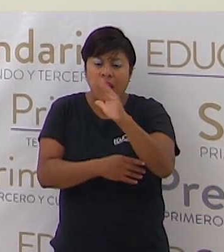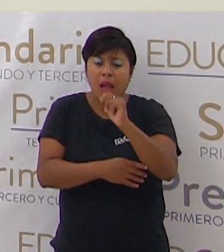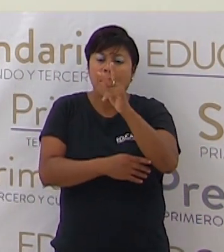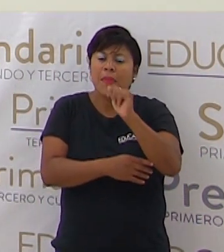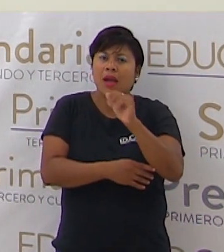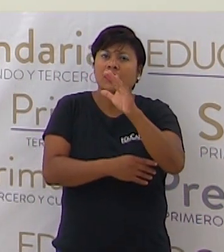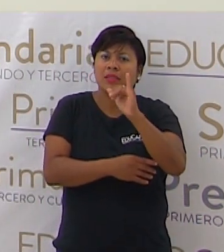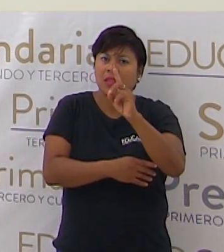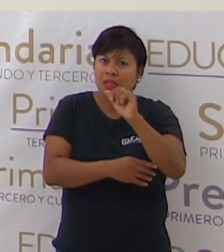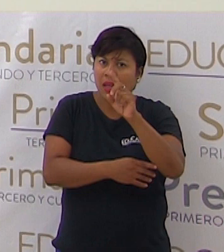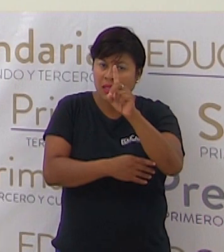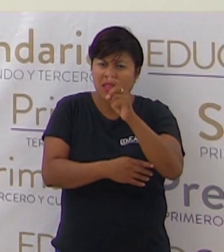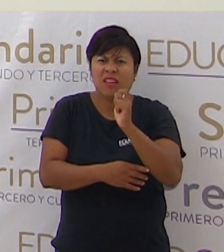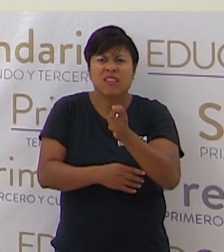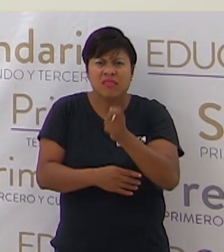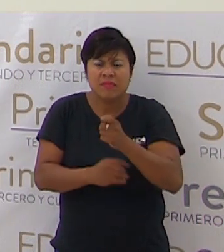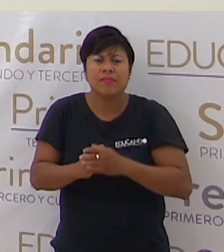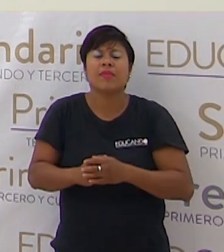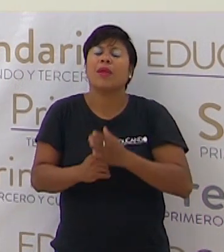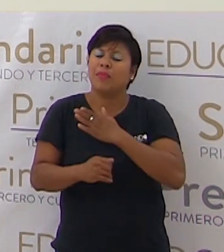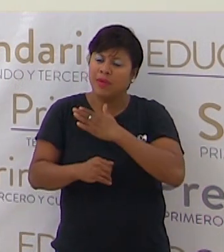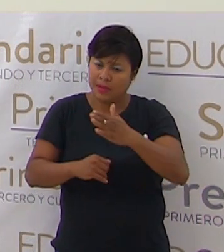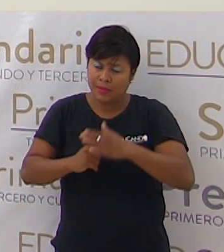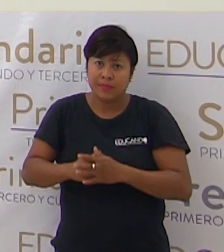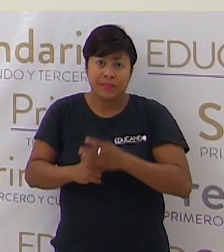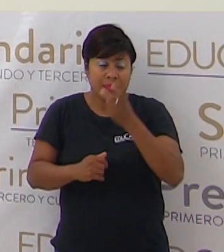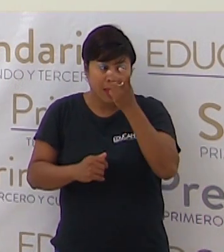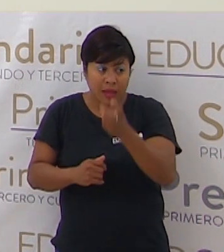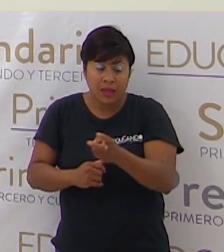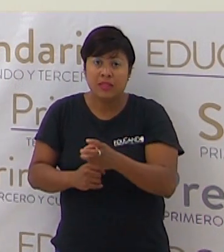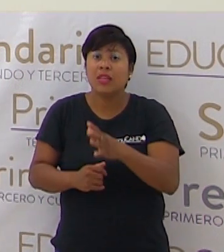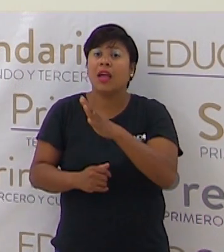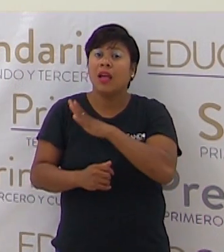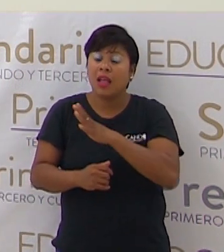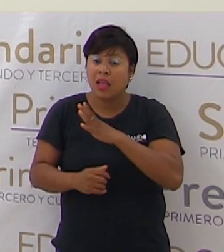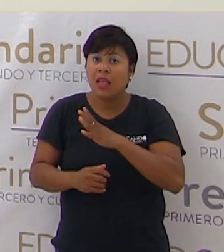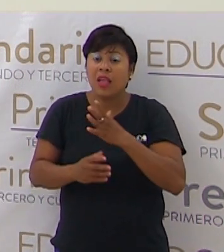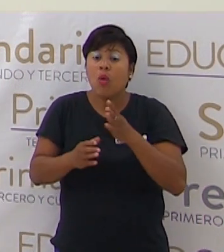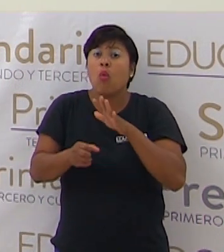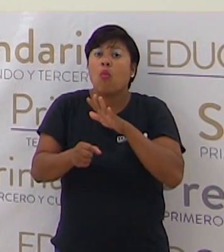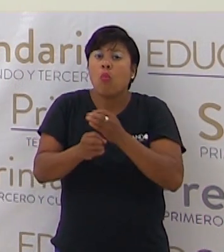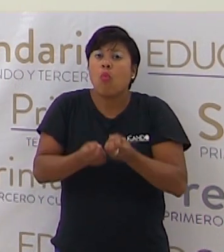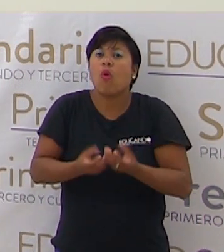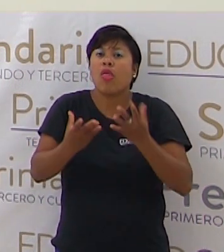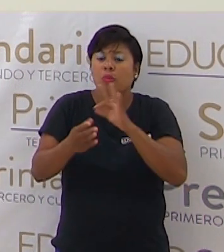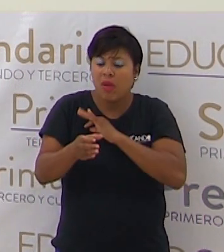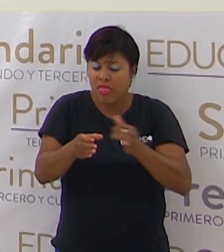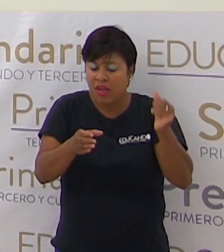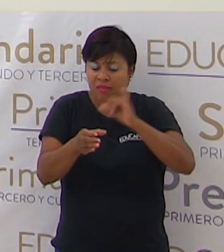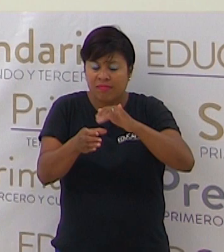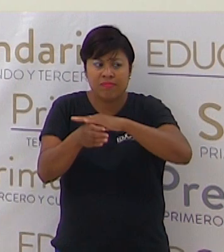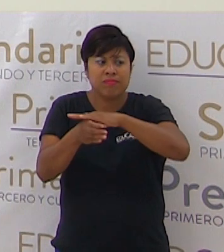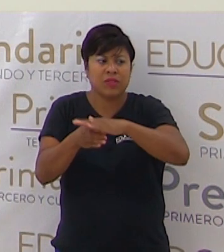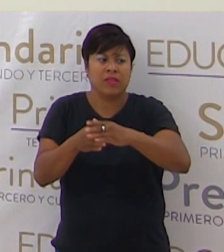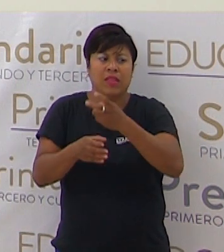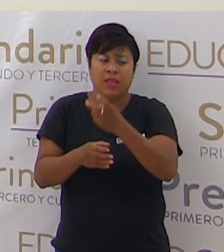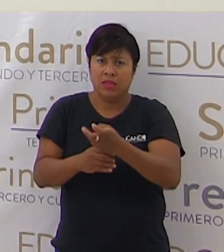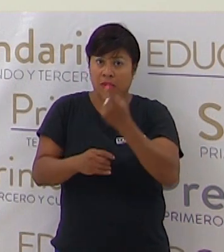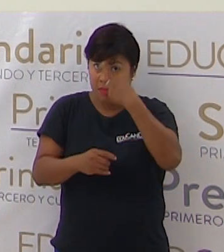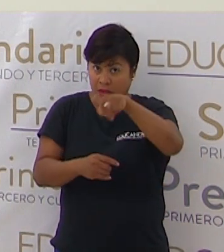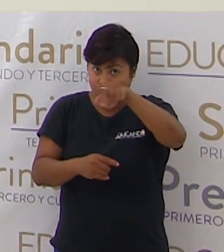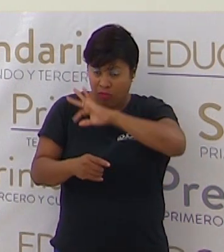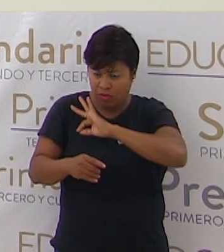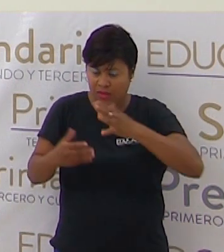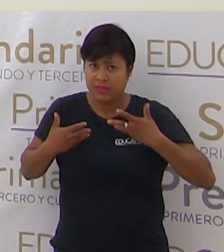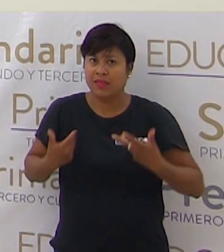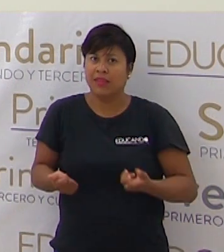de capacidad? Bueno, es que tanto le cabe a un recipiente, ¿sí? Para que lo